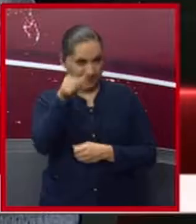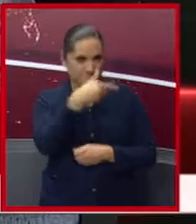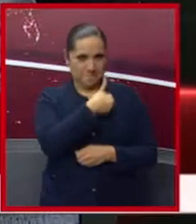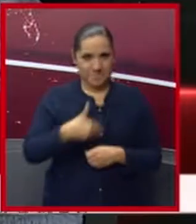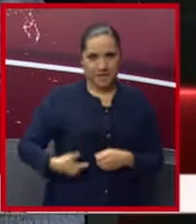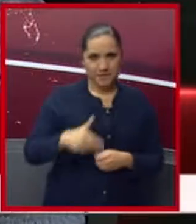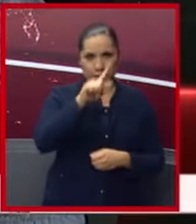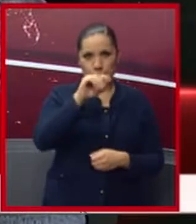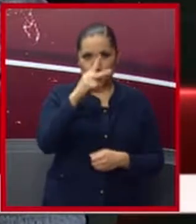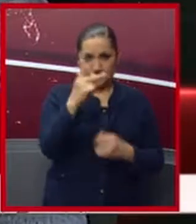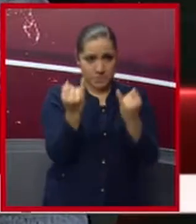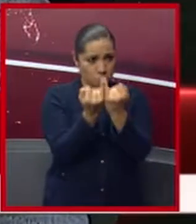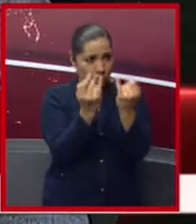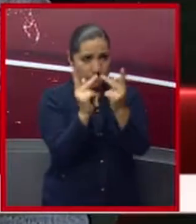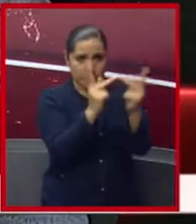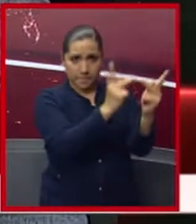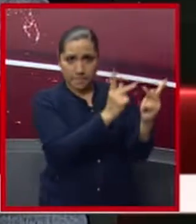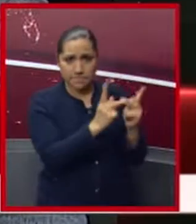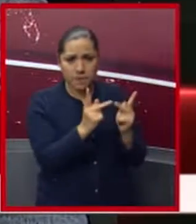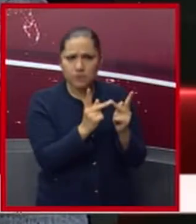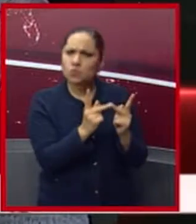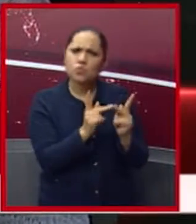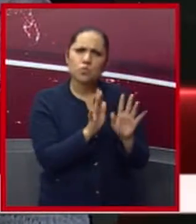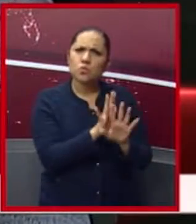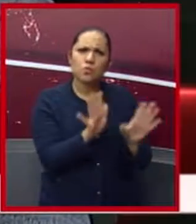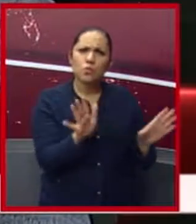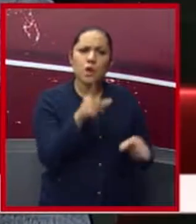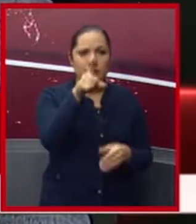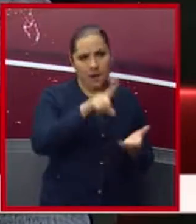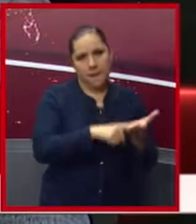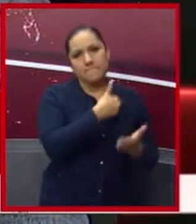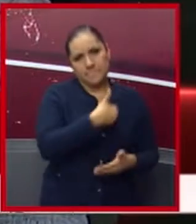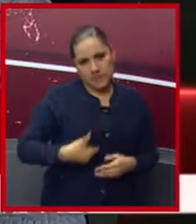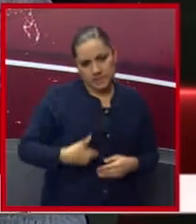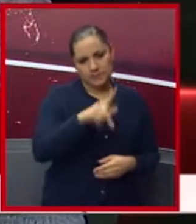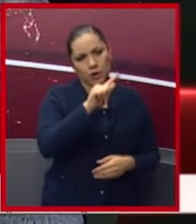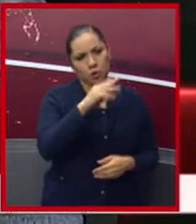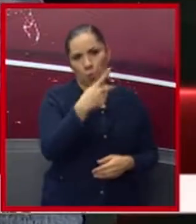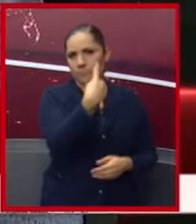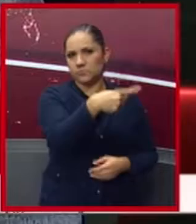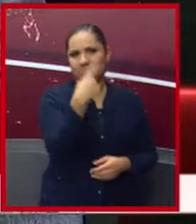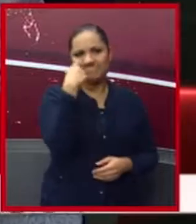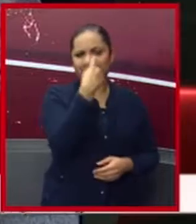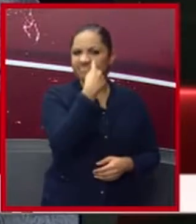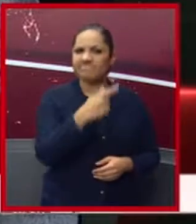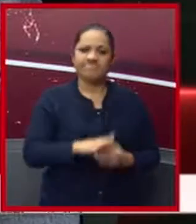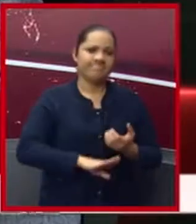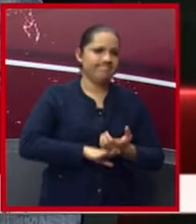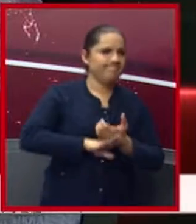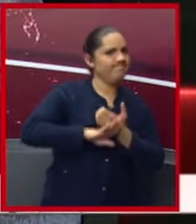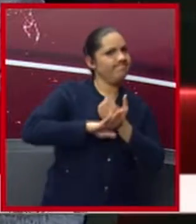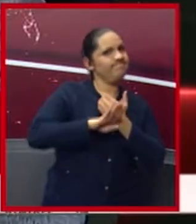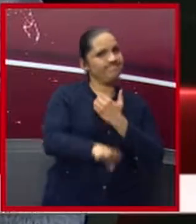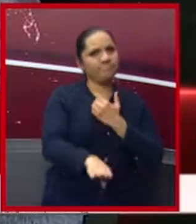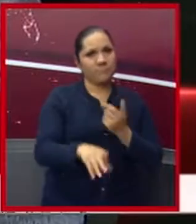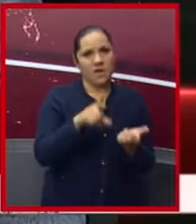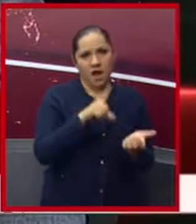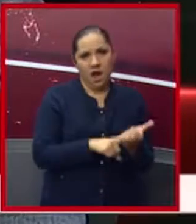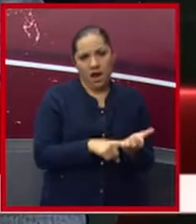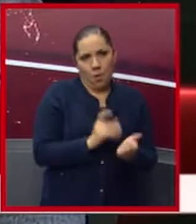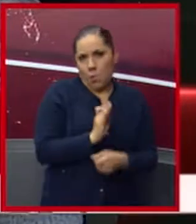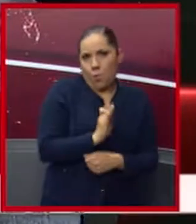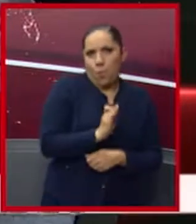Trump, con esta postura xenofóbica, amenazante, excluyente,